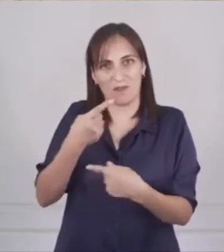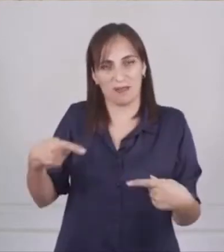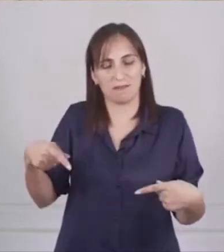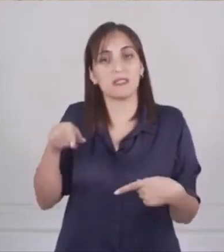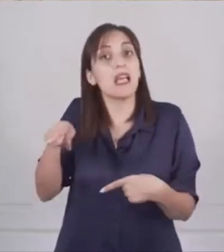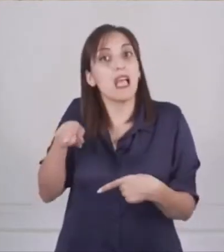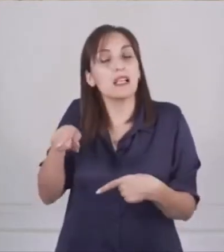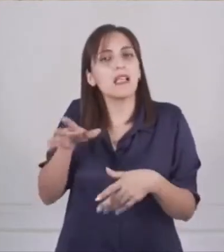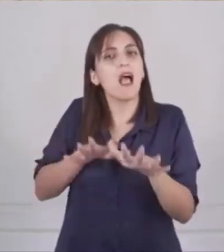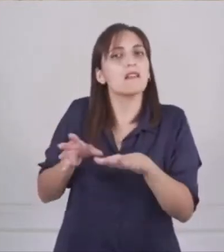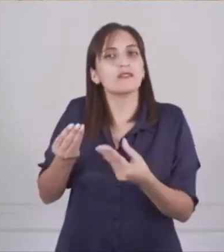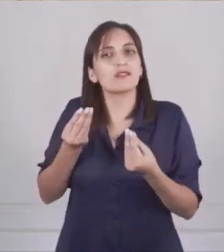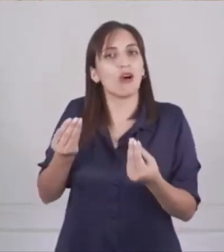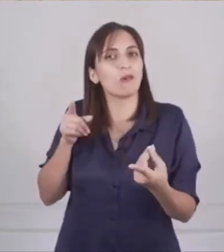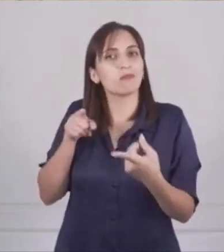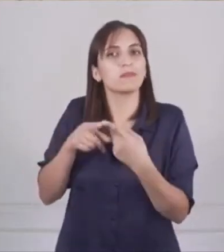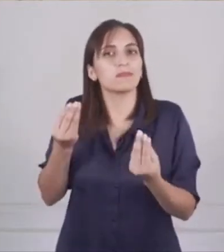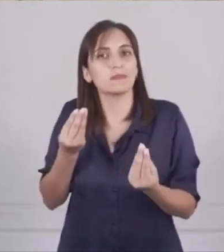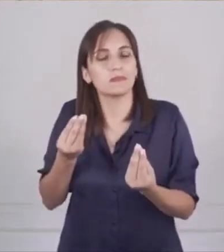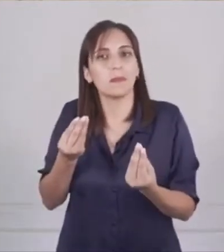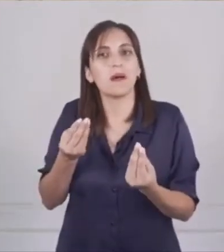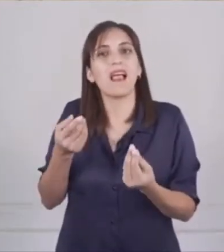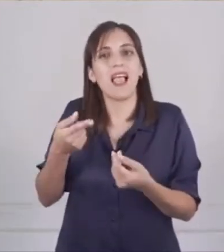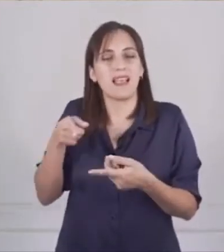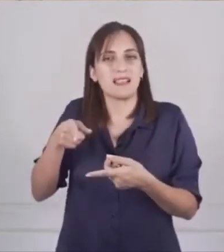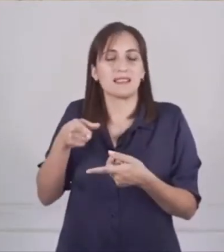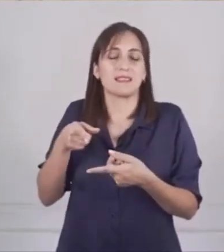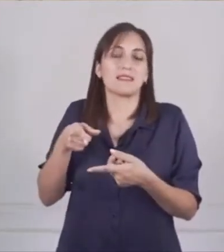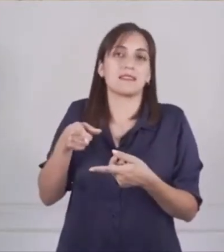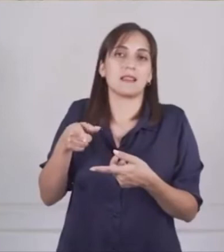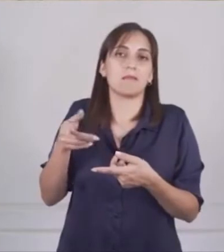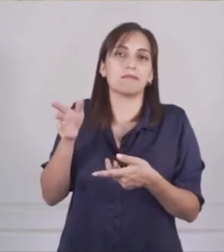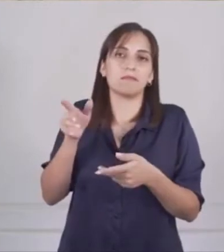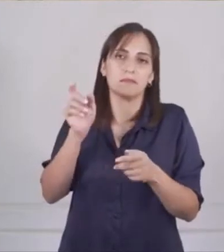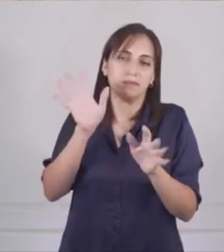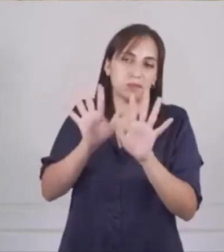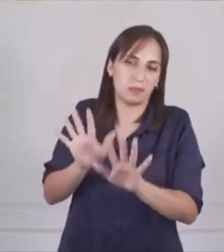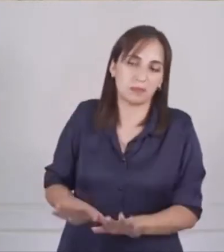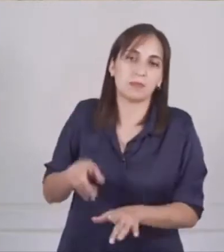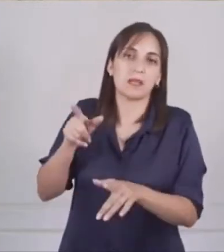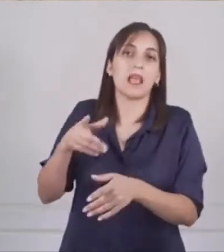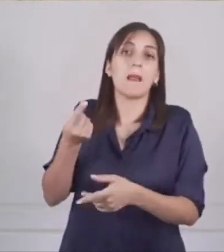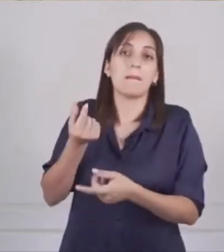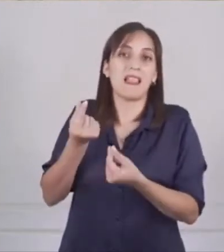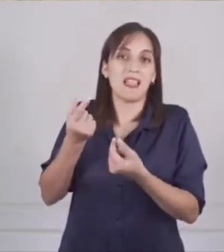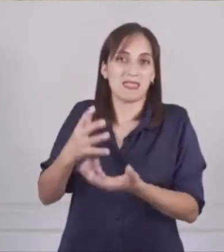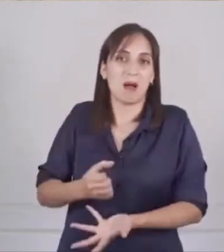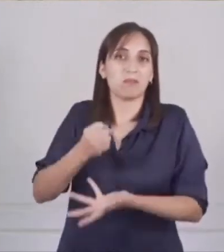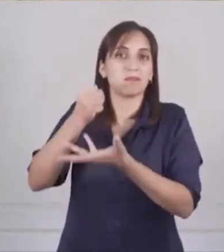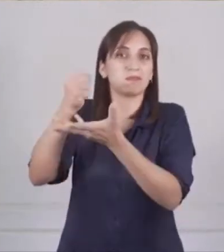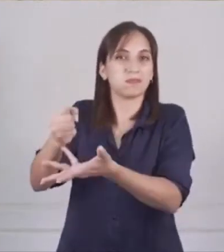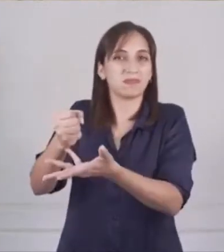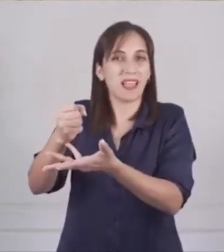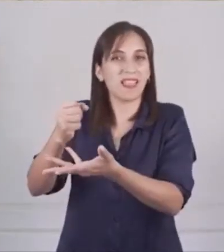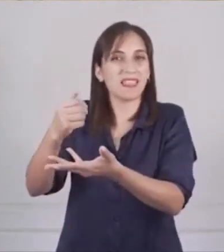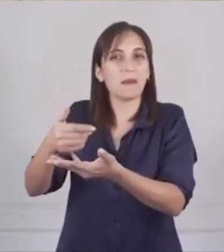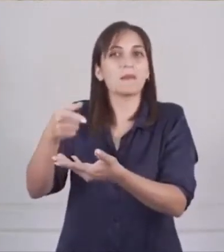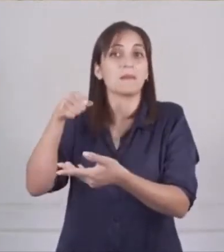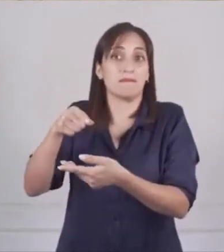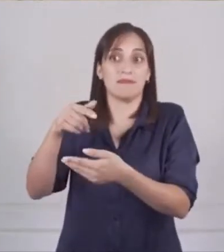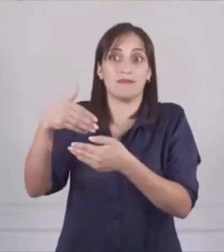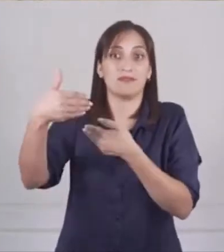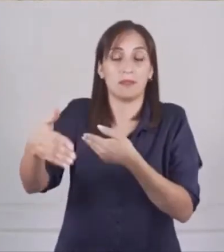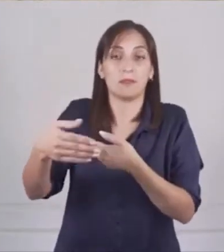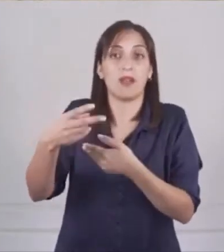Esta acción se concretó gracias al reacondicionamiento de fondos obtenidos para la realización de la Challa